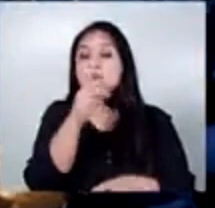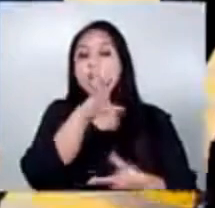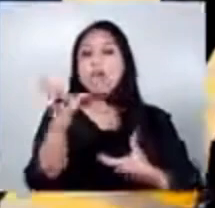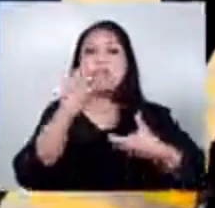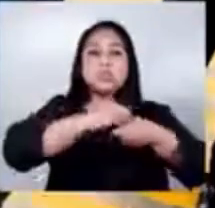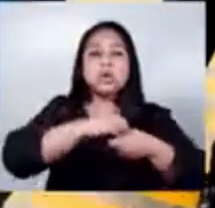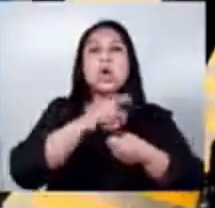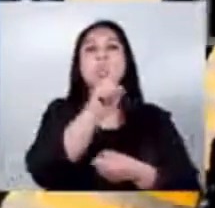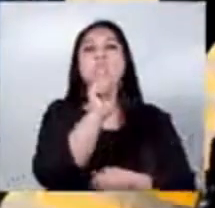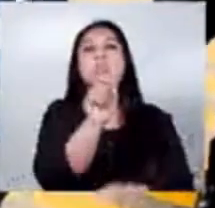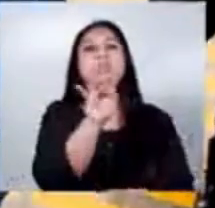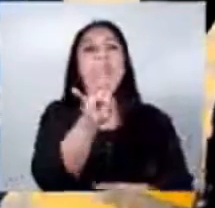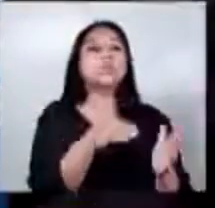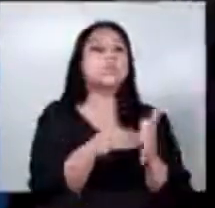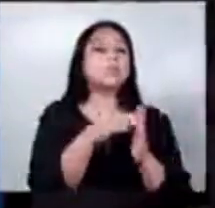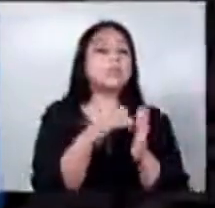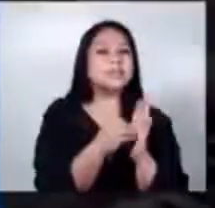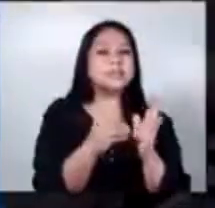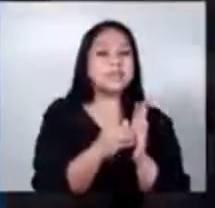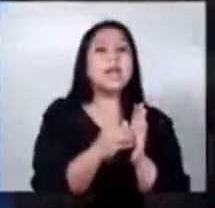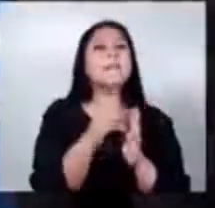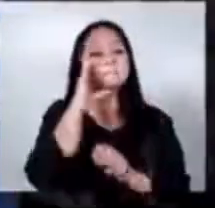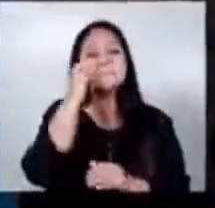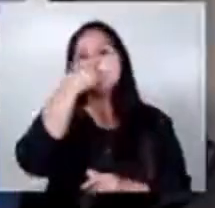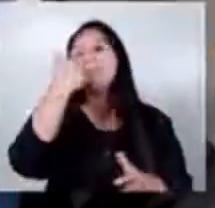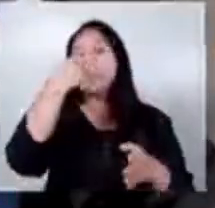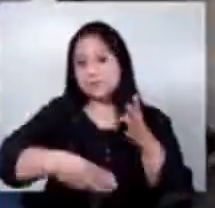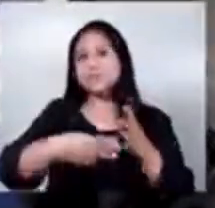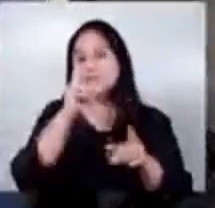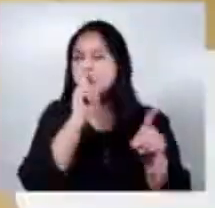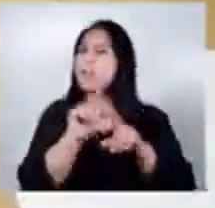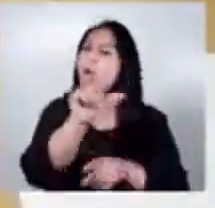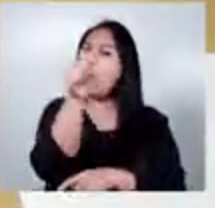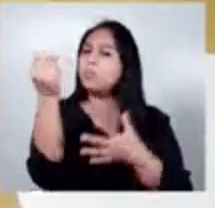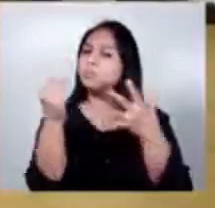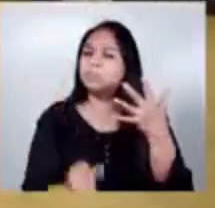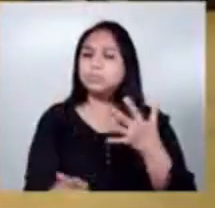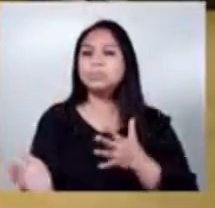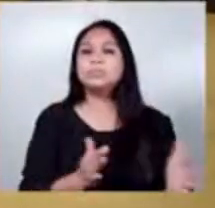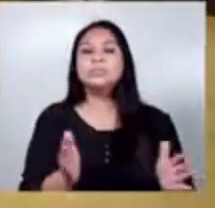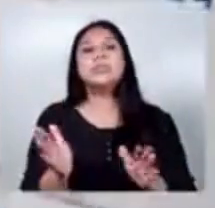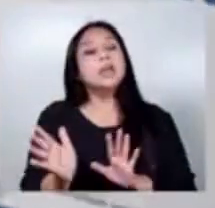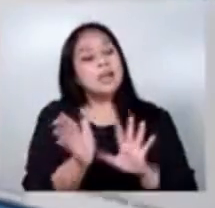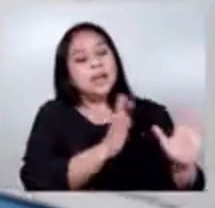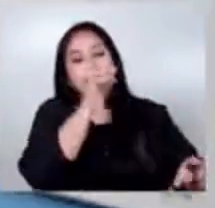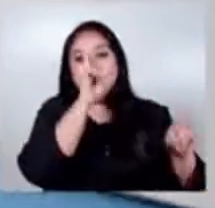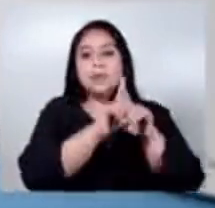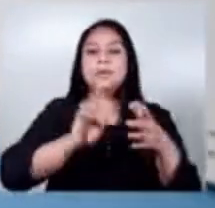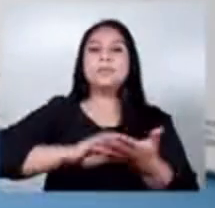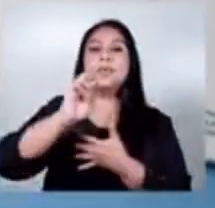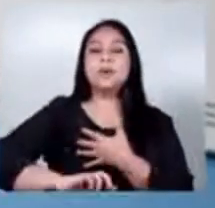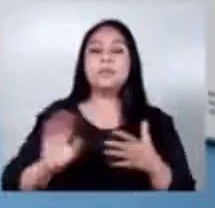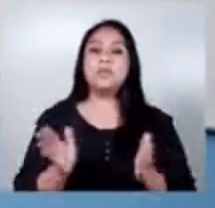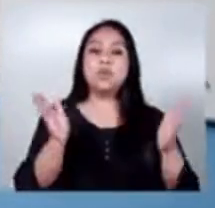y ha recaudado casi 1.4 millones de quetzales por sanciones, entre otras acciones. Por otro lado,